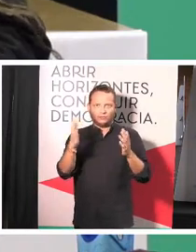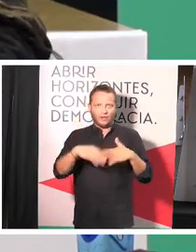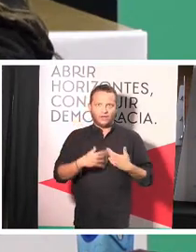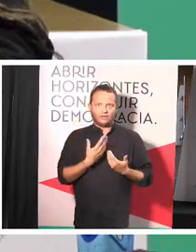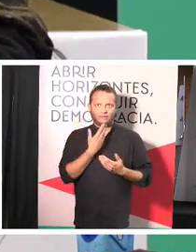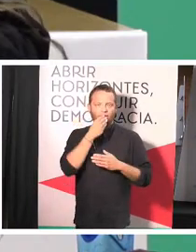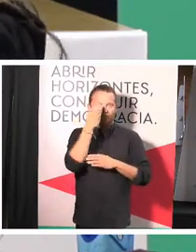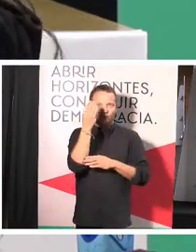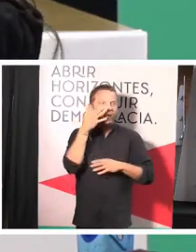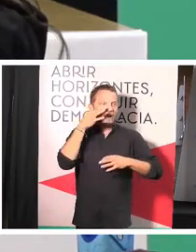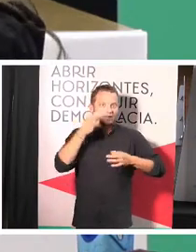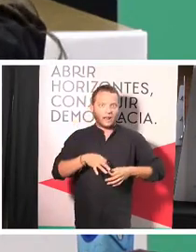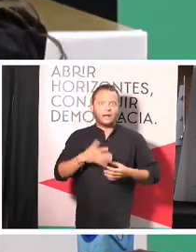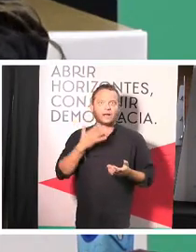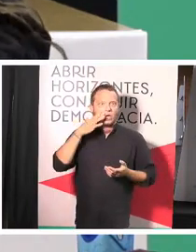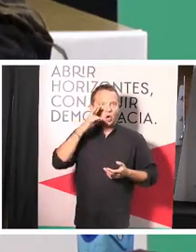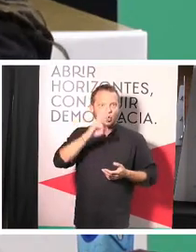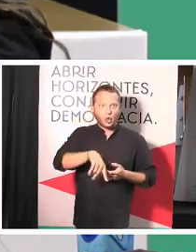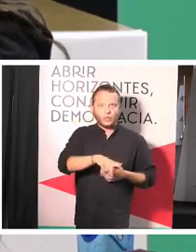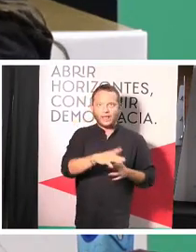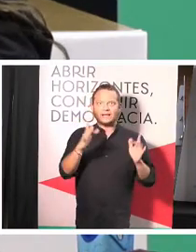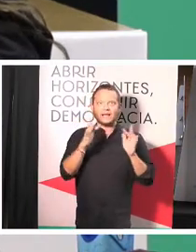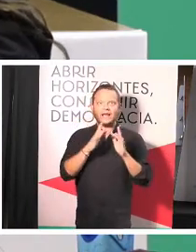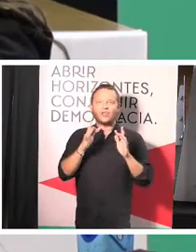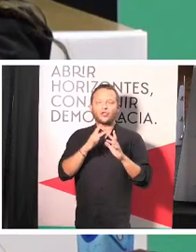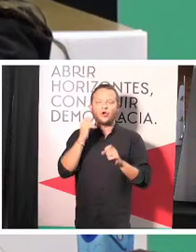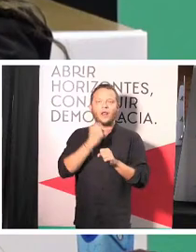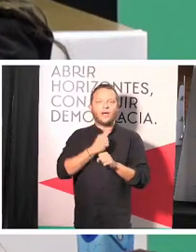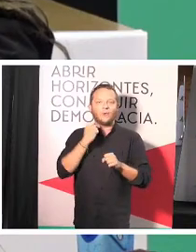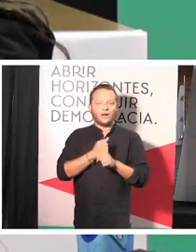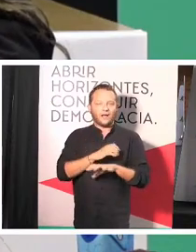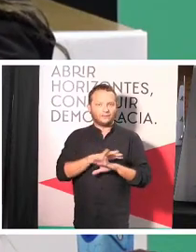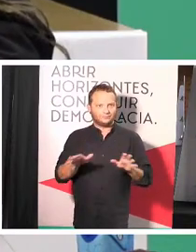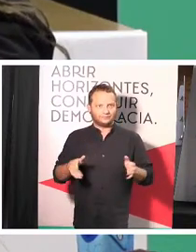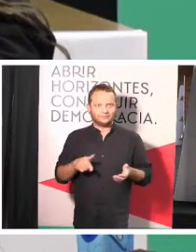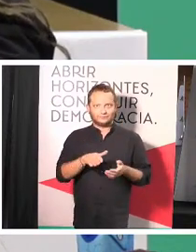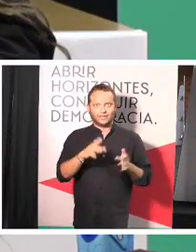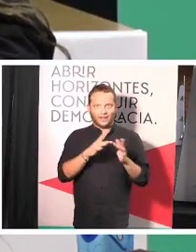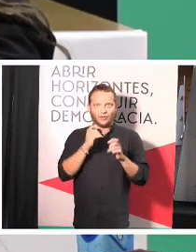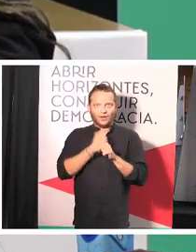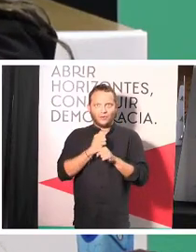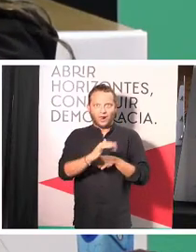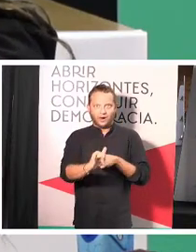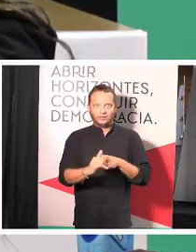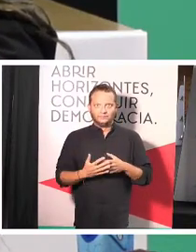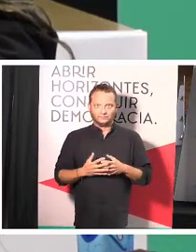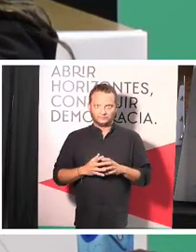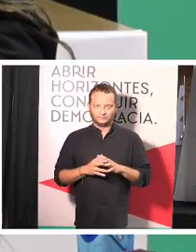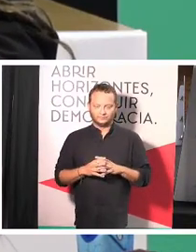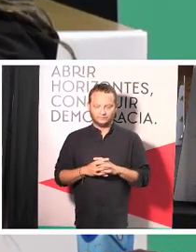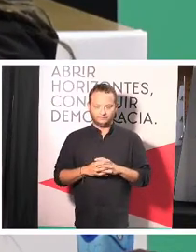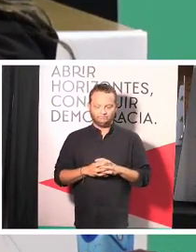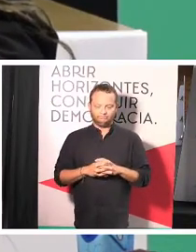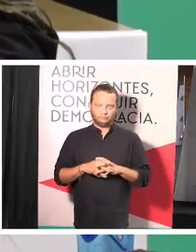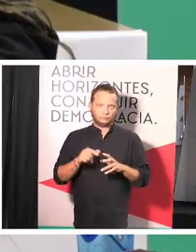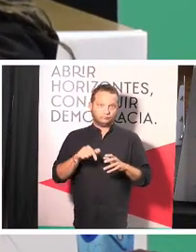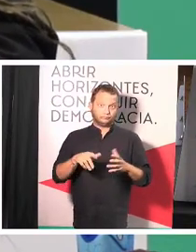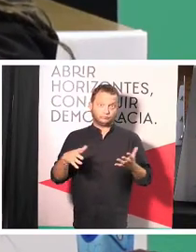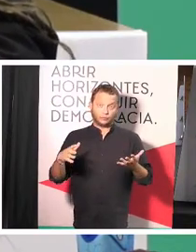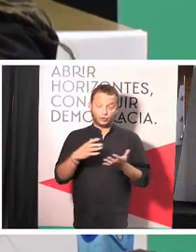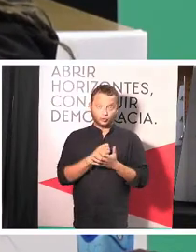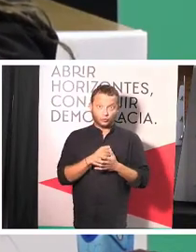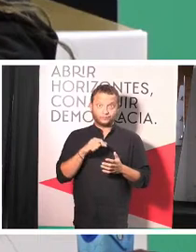de la figura real, ¿no? De que se reconozca la relación laboral que hay. En todo esto